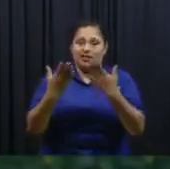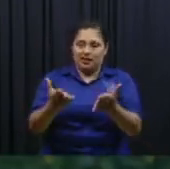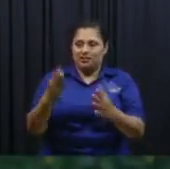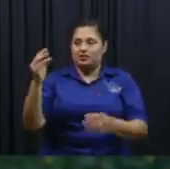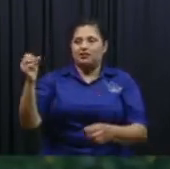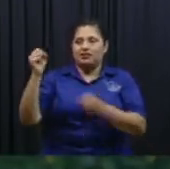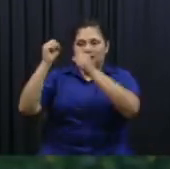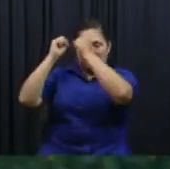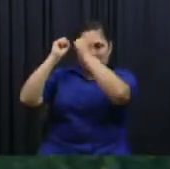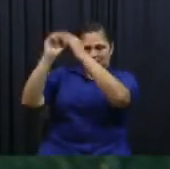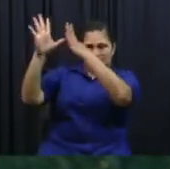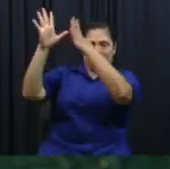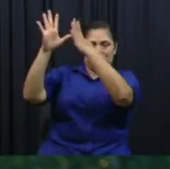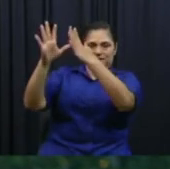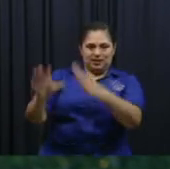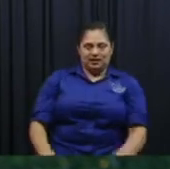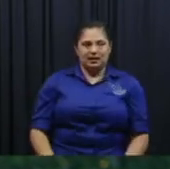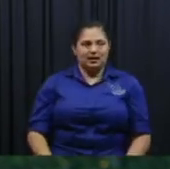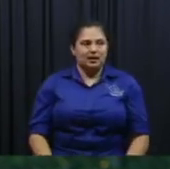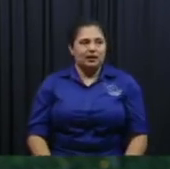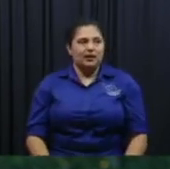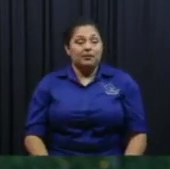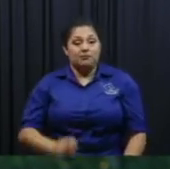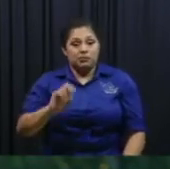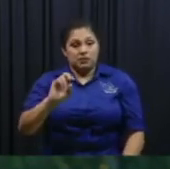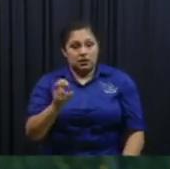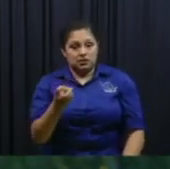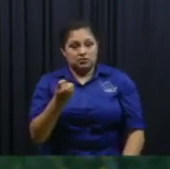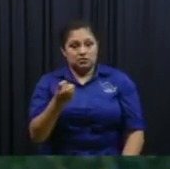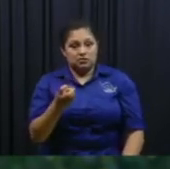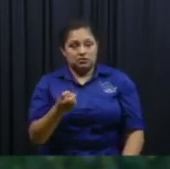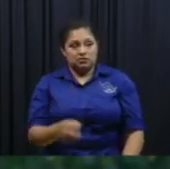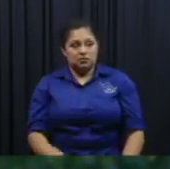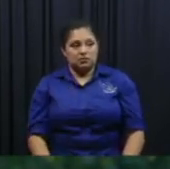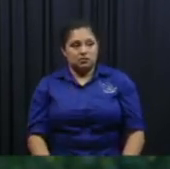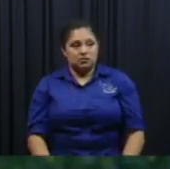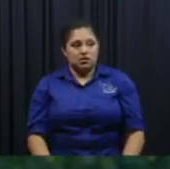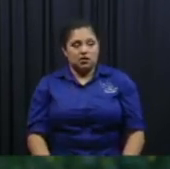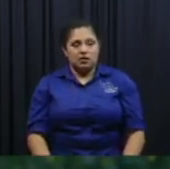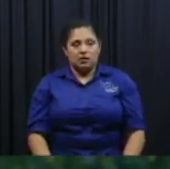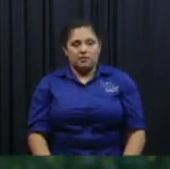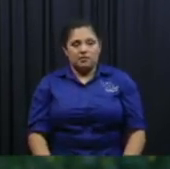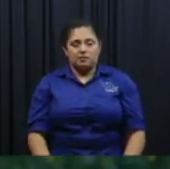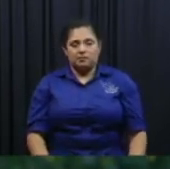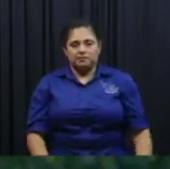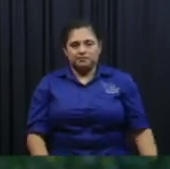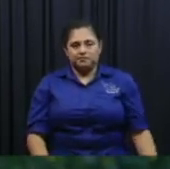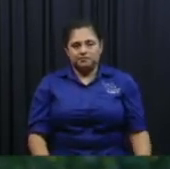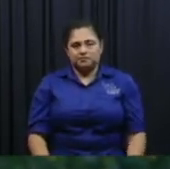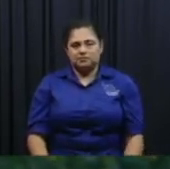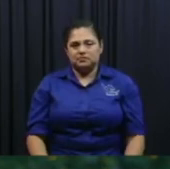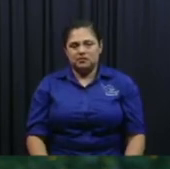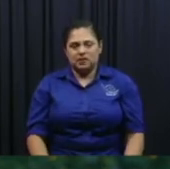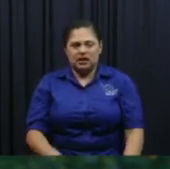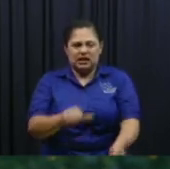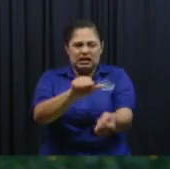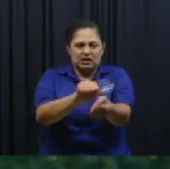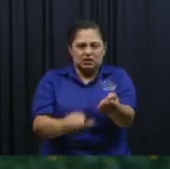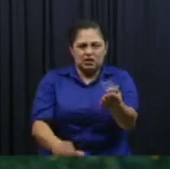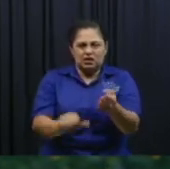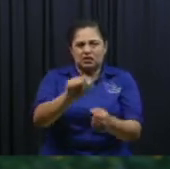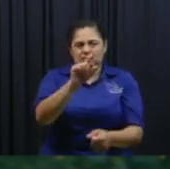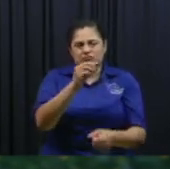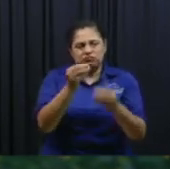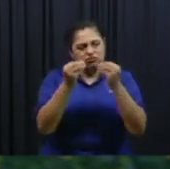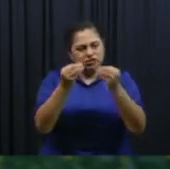Por eso se consiguió mil mujeres porque ya no tuvo las otras catorce sabidurías